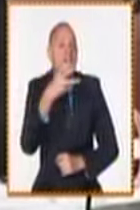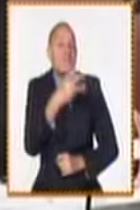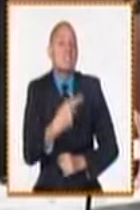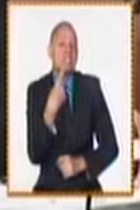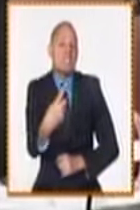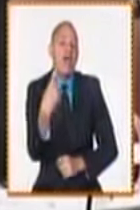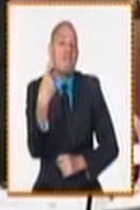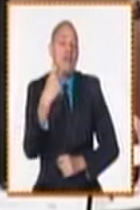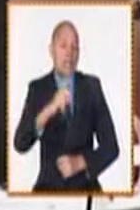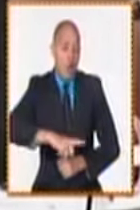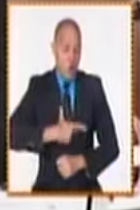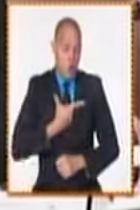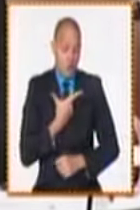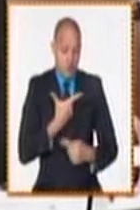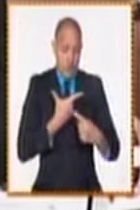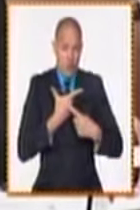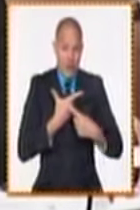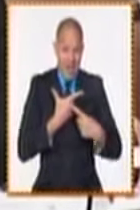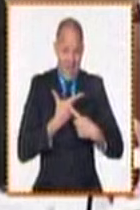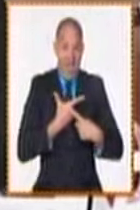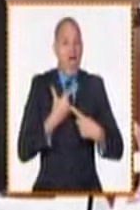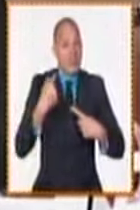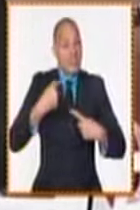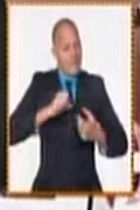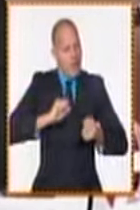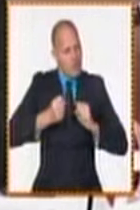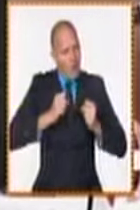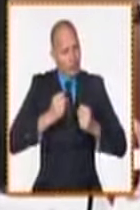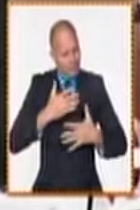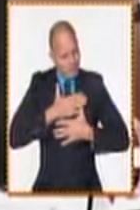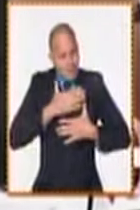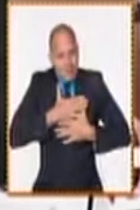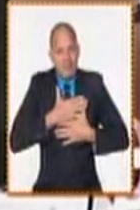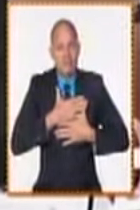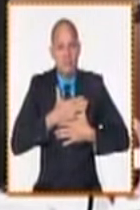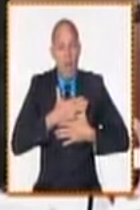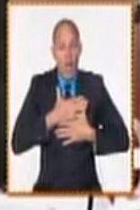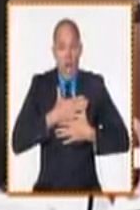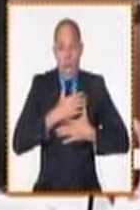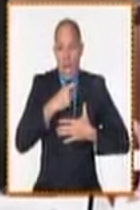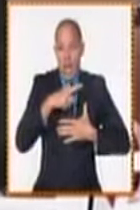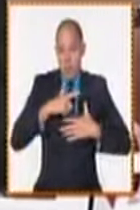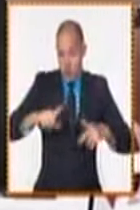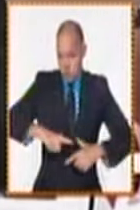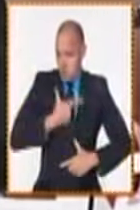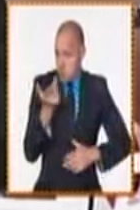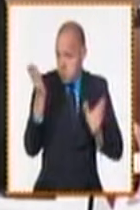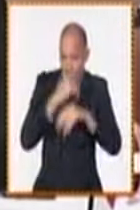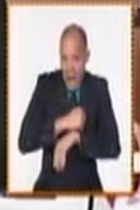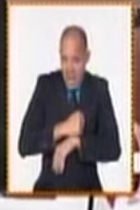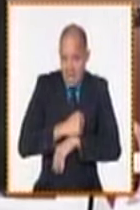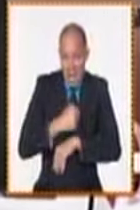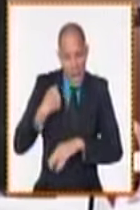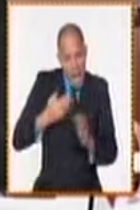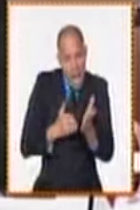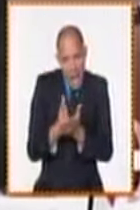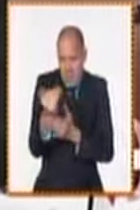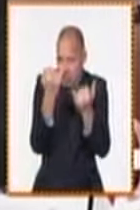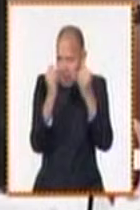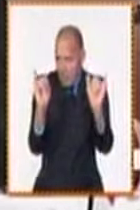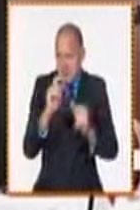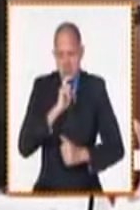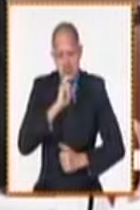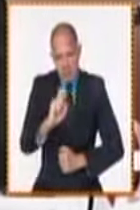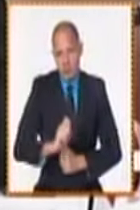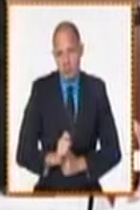posible haber estado estos 155 años de independencia, de búsqueda de esa independencia y sobre todo esos